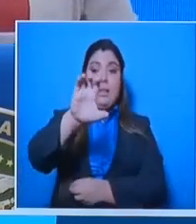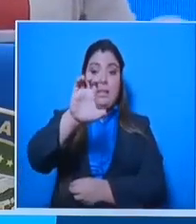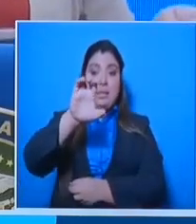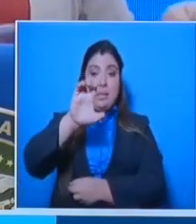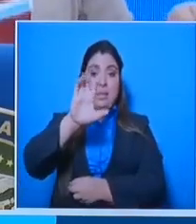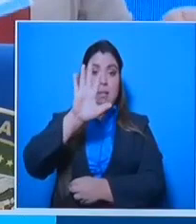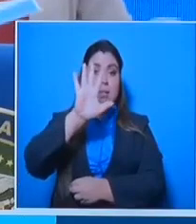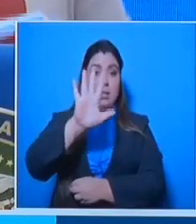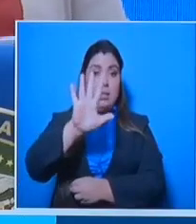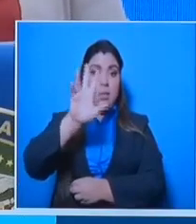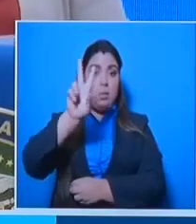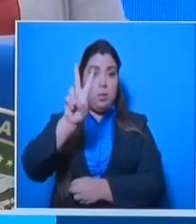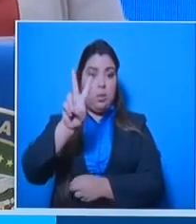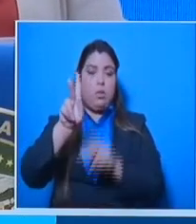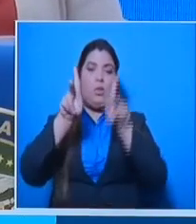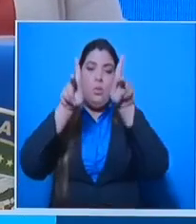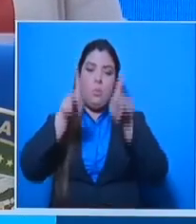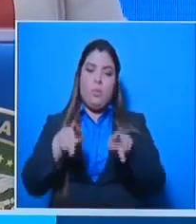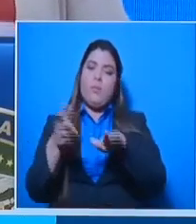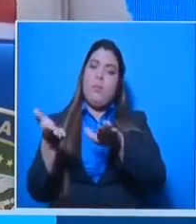352 defunciones.